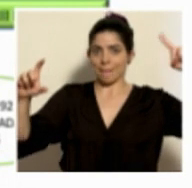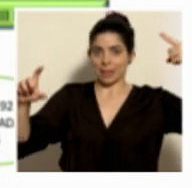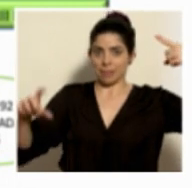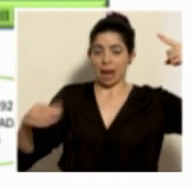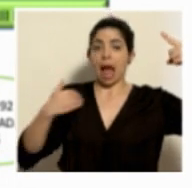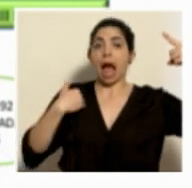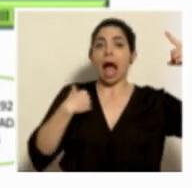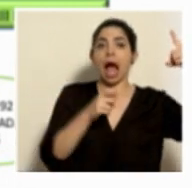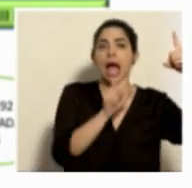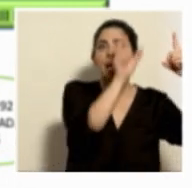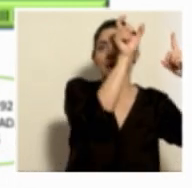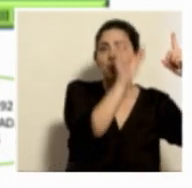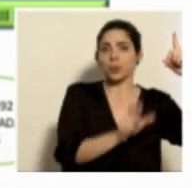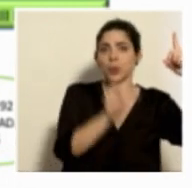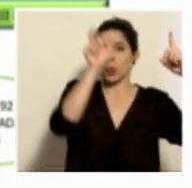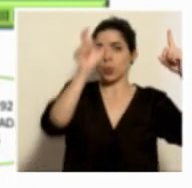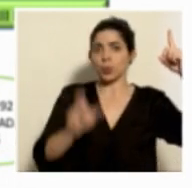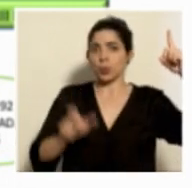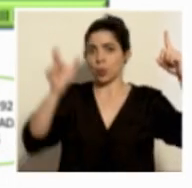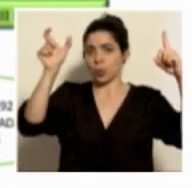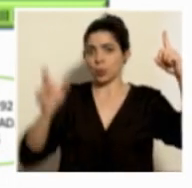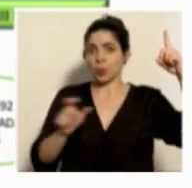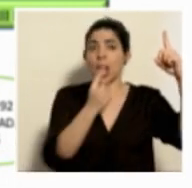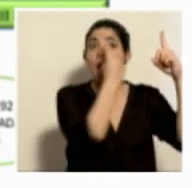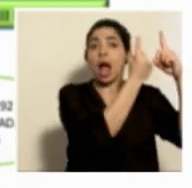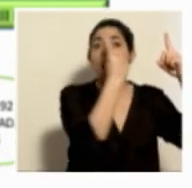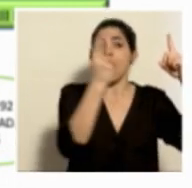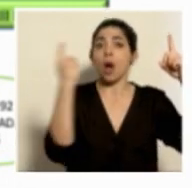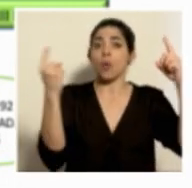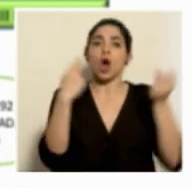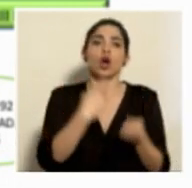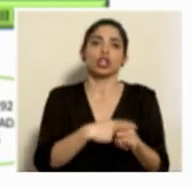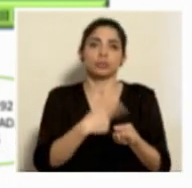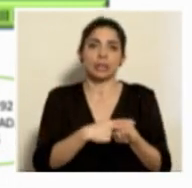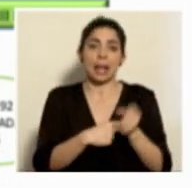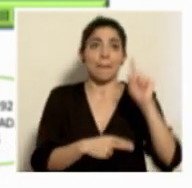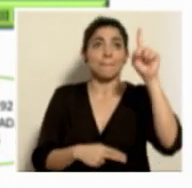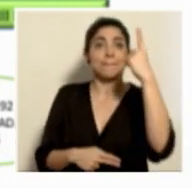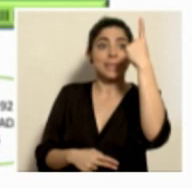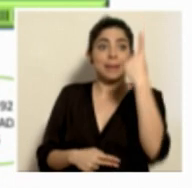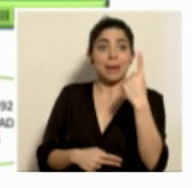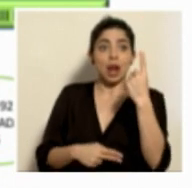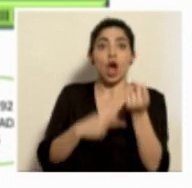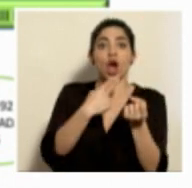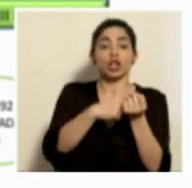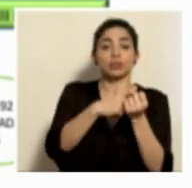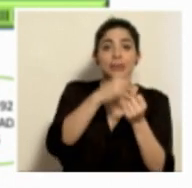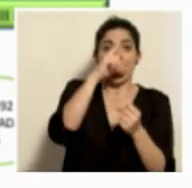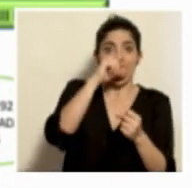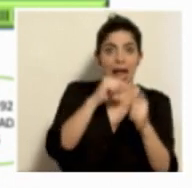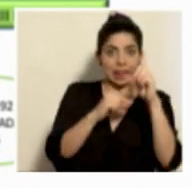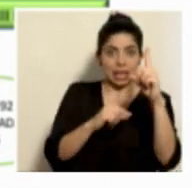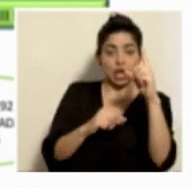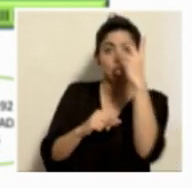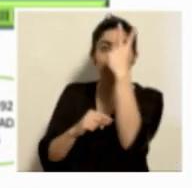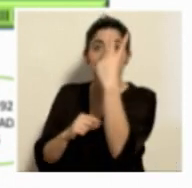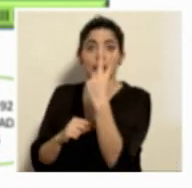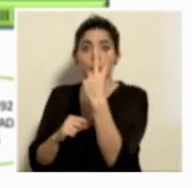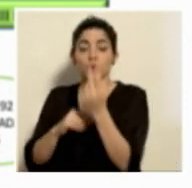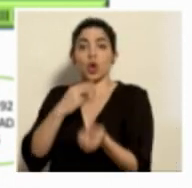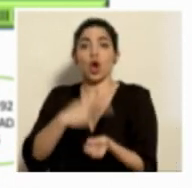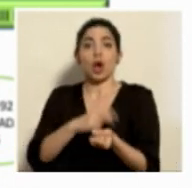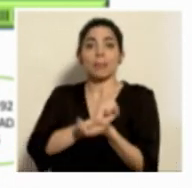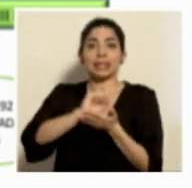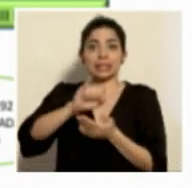columnas. Cada columna es un hospital nacional. La primera es el Hospital Calderón Guardia, segundo es el San Juan